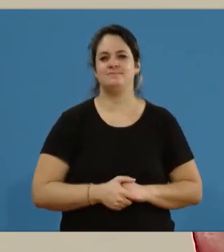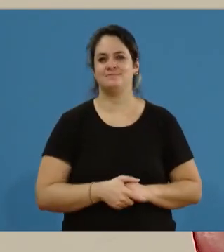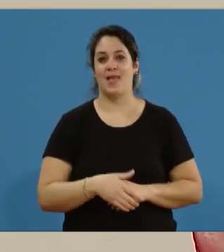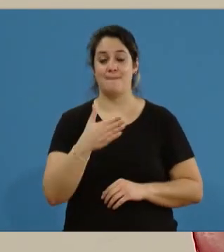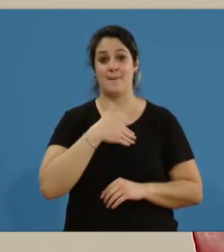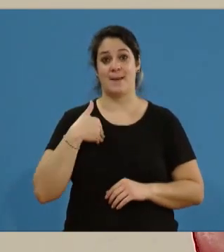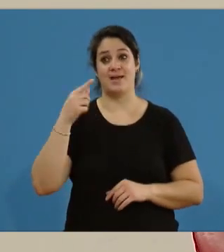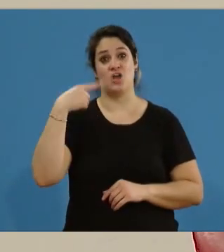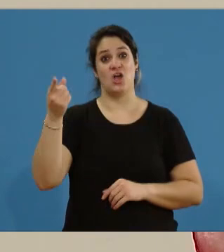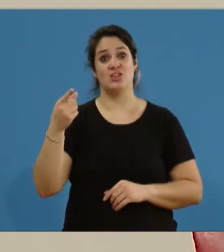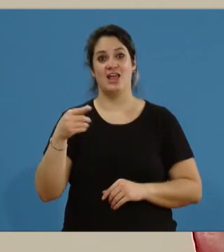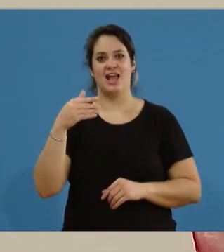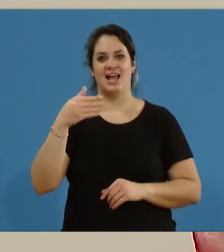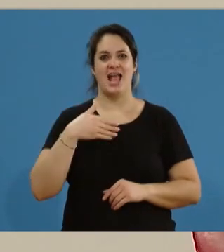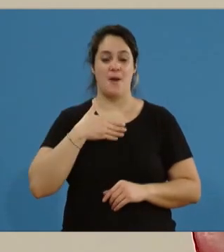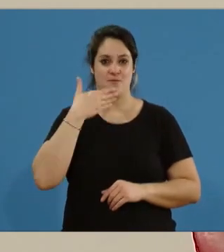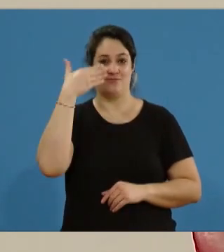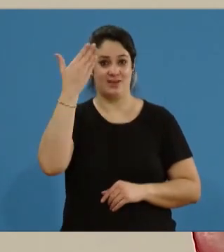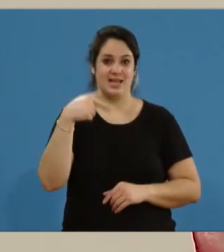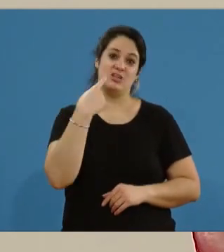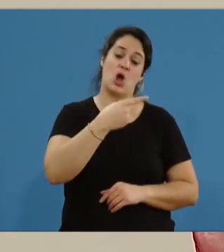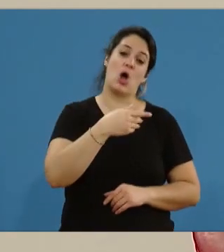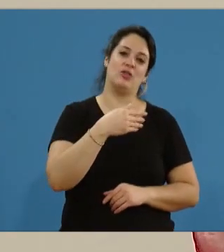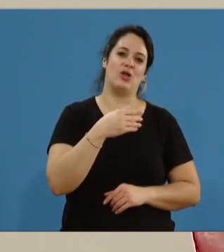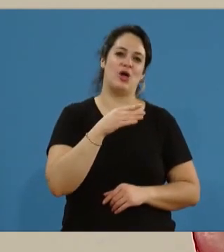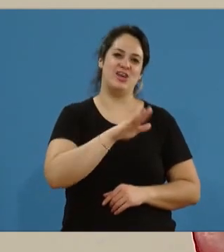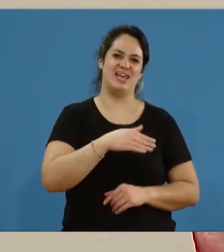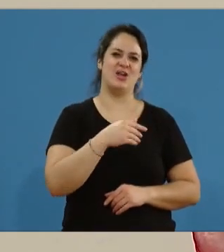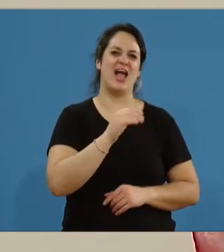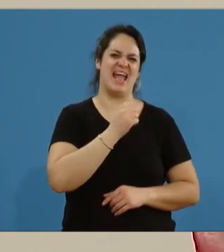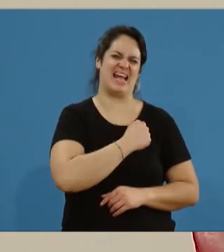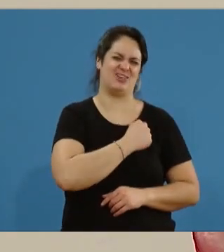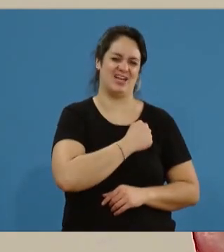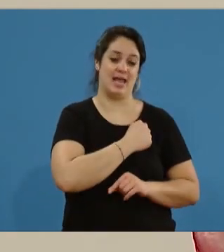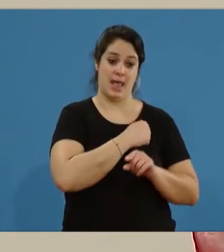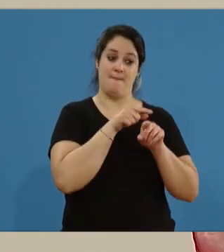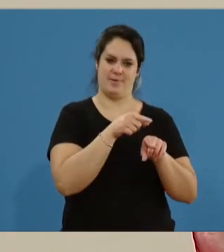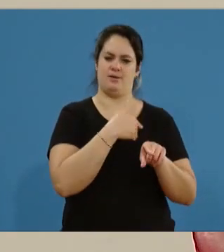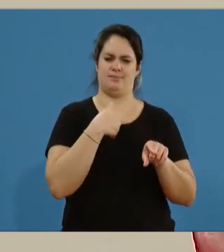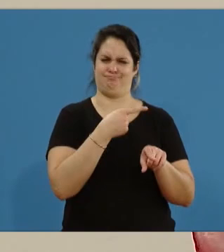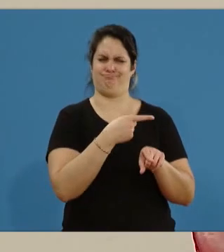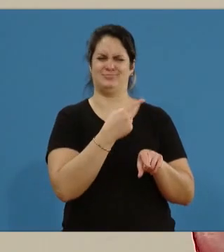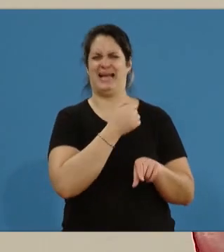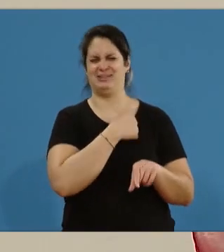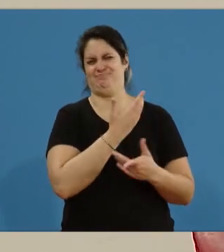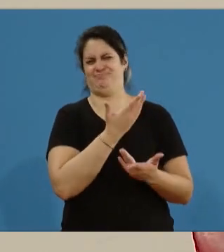mamá de Yair es musulmana. El papá de Teo es católico. Pero la mamá dice que no cree en